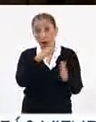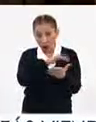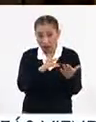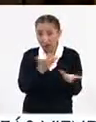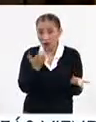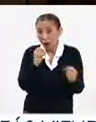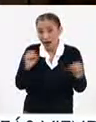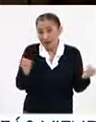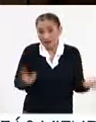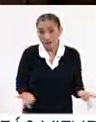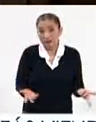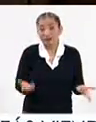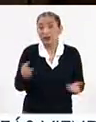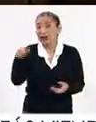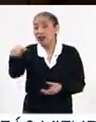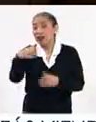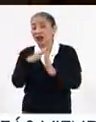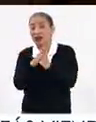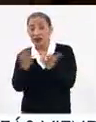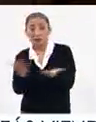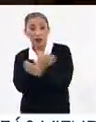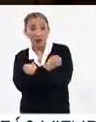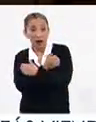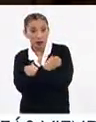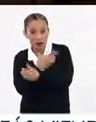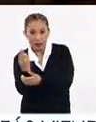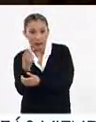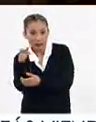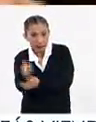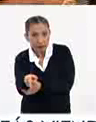sistema educativo, un